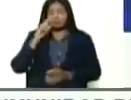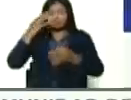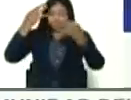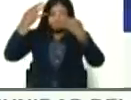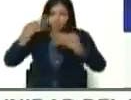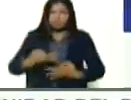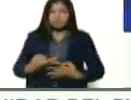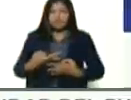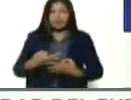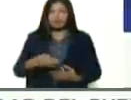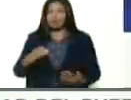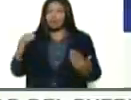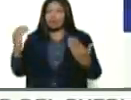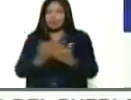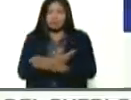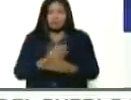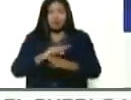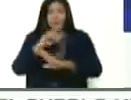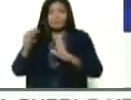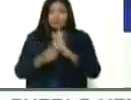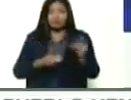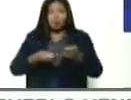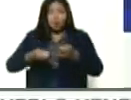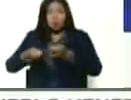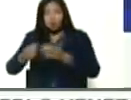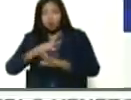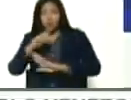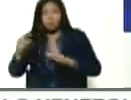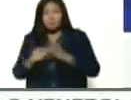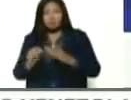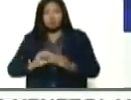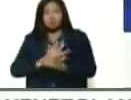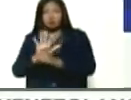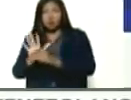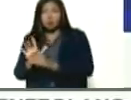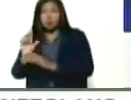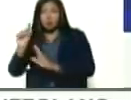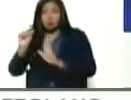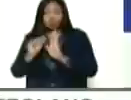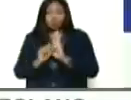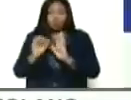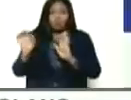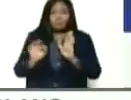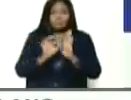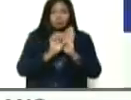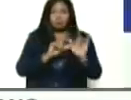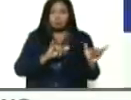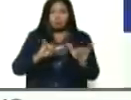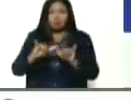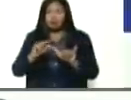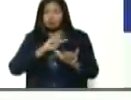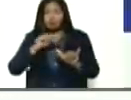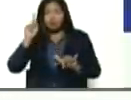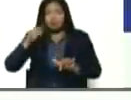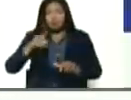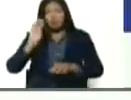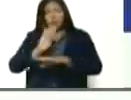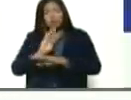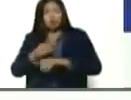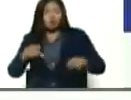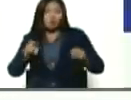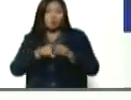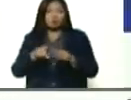anule y control el coronavirus y lo convierta en un virus más tendremos que cuidarlo